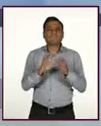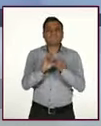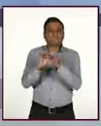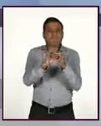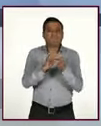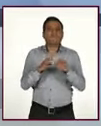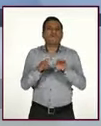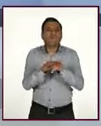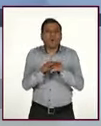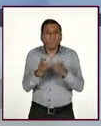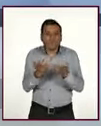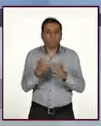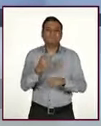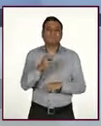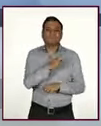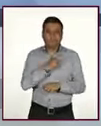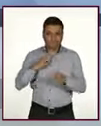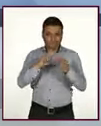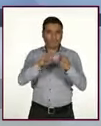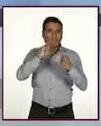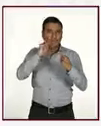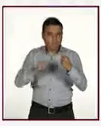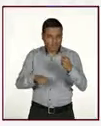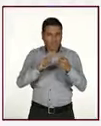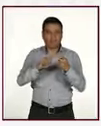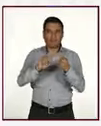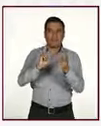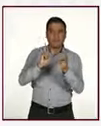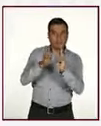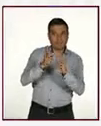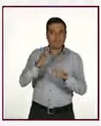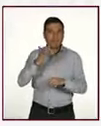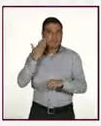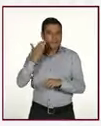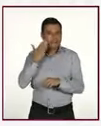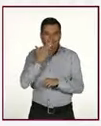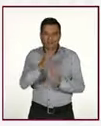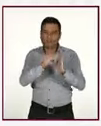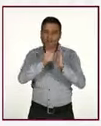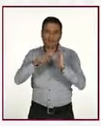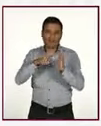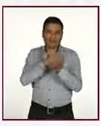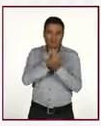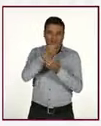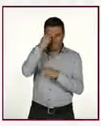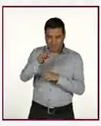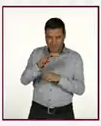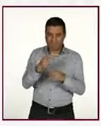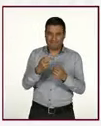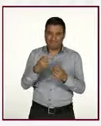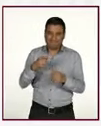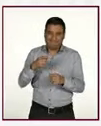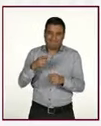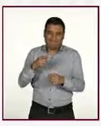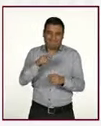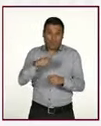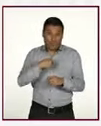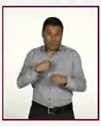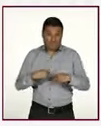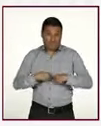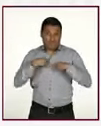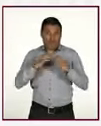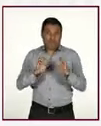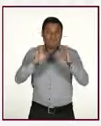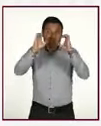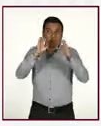la amistad, la vecindad, tener buenos vecinas, vecinos. Aquí en la Ciudad de México a veces, si vivimos en un edificio, a veces no saben ni